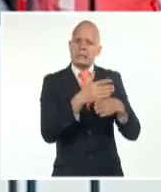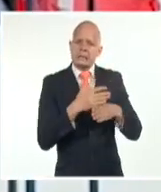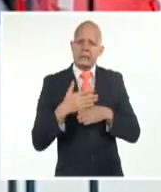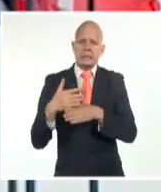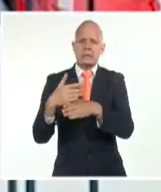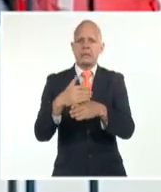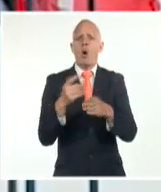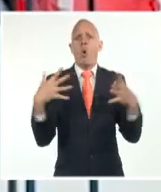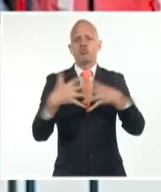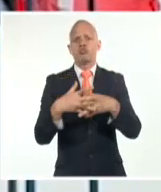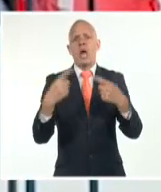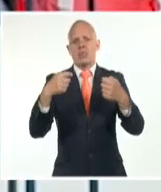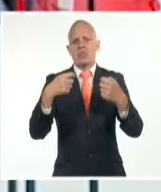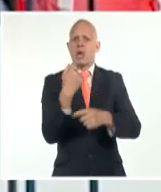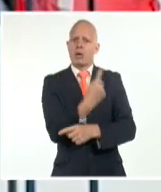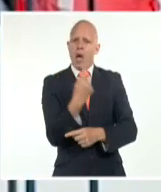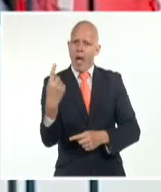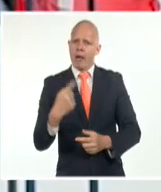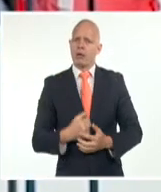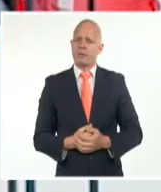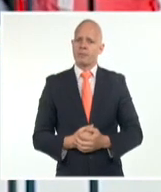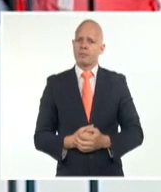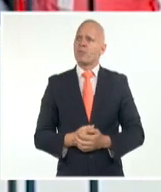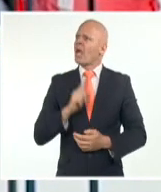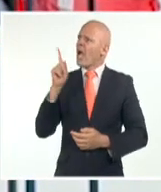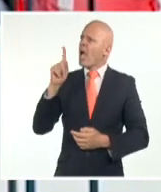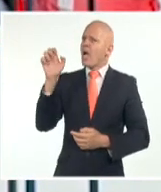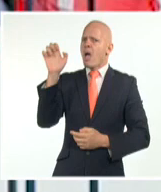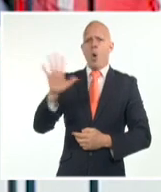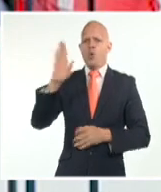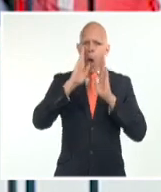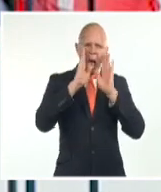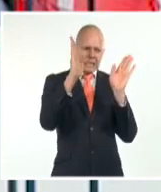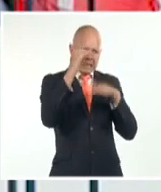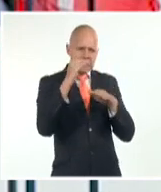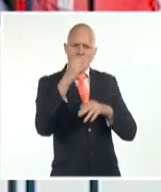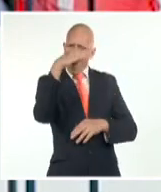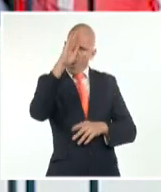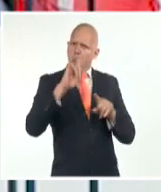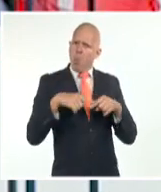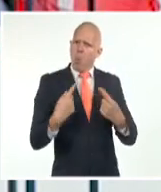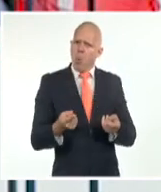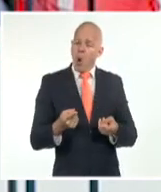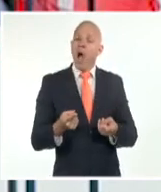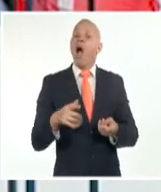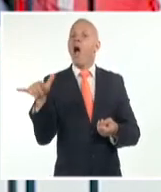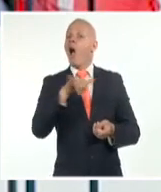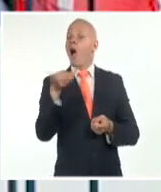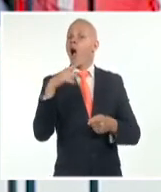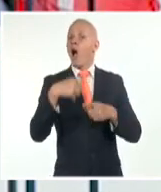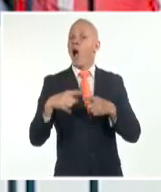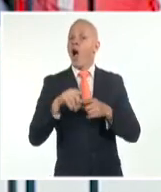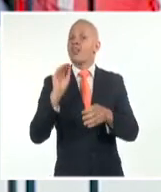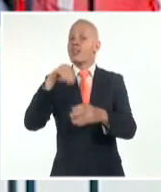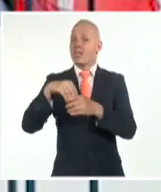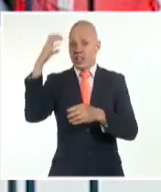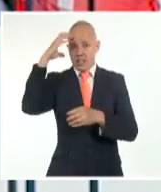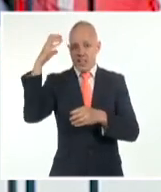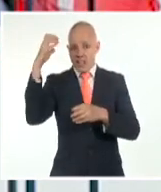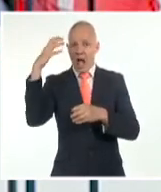Su obsesión con Cuba tiene una explicación. Responde a la misma agenda de quienes desde Estados Unidos han intentado derrocar a